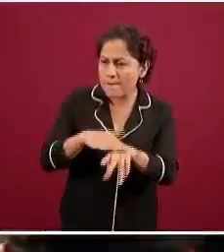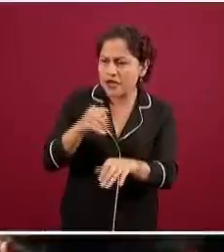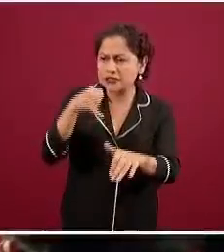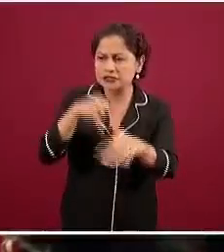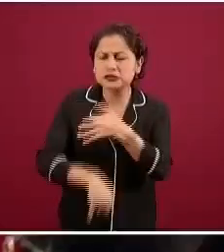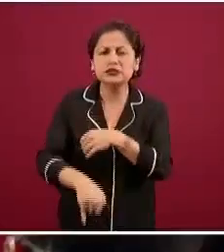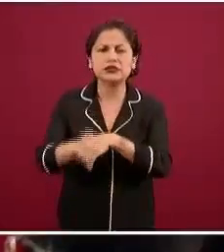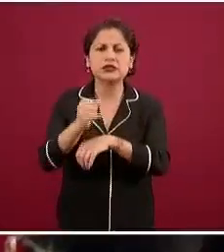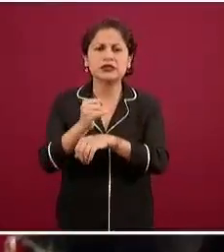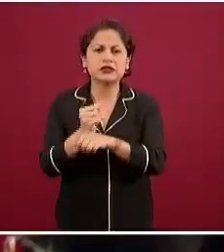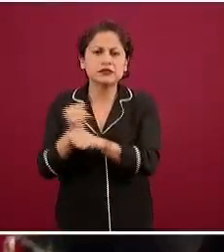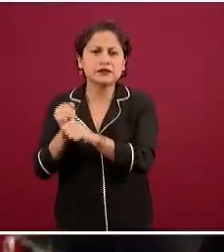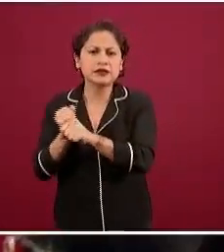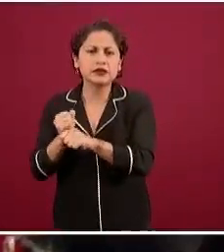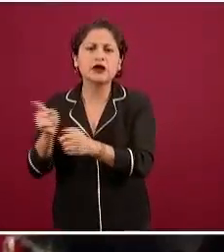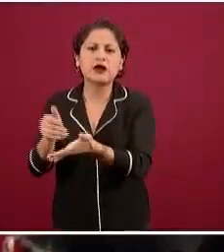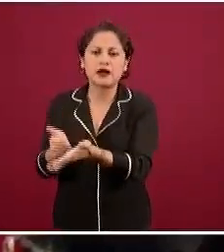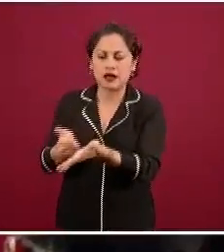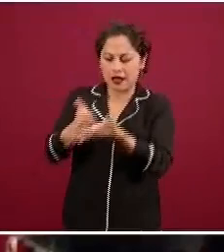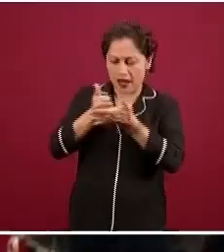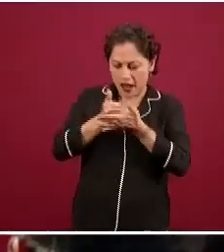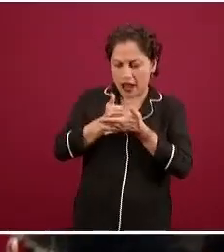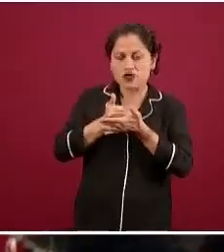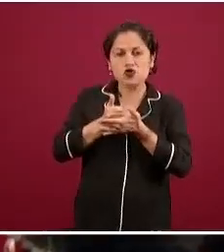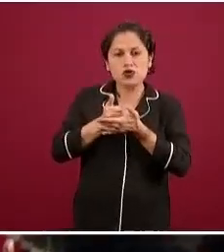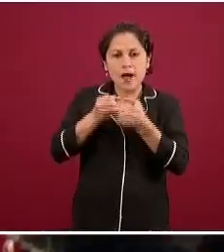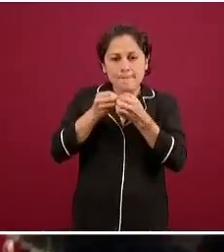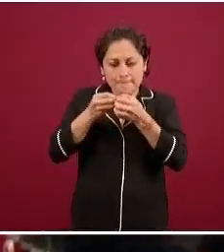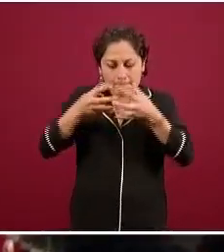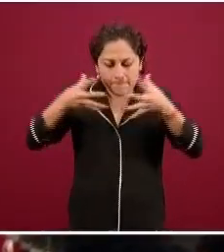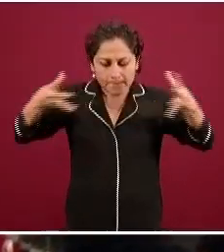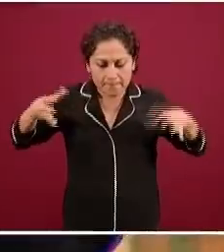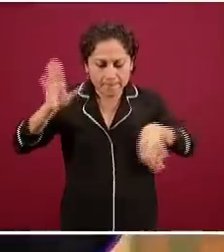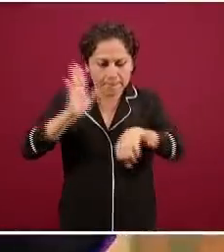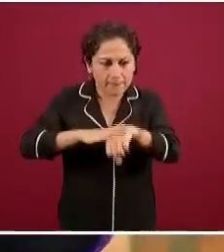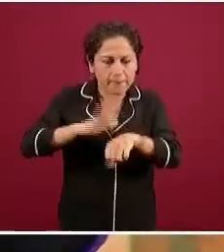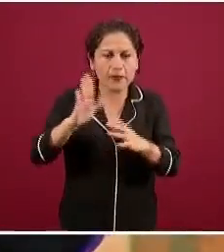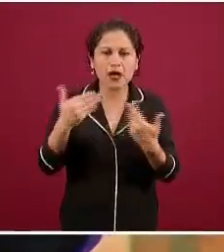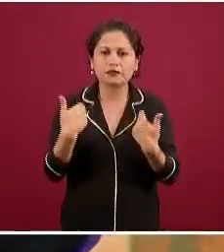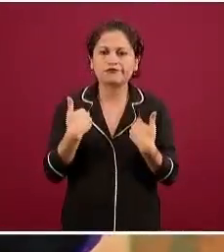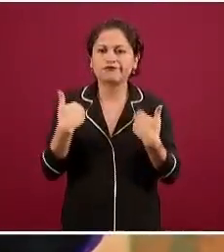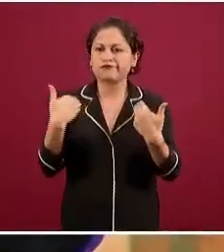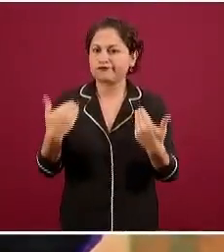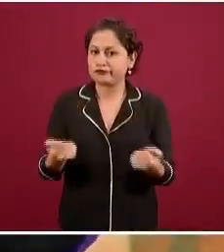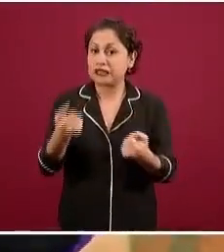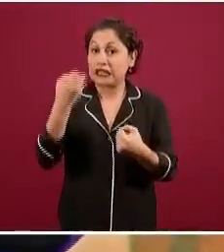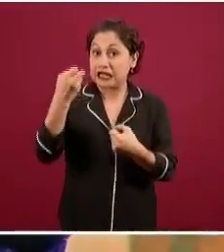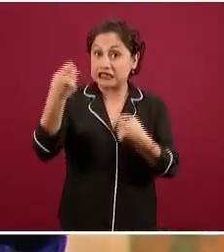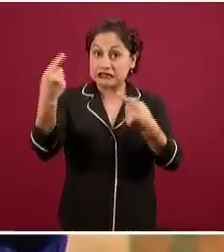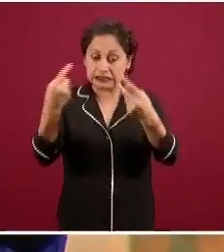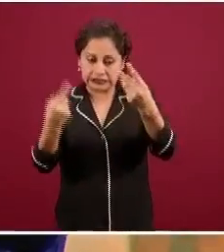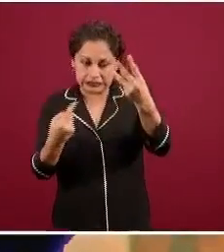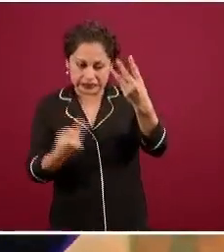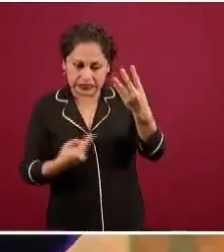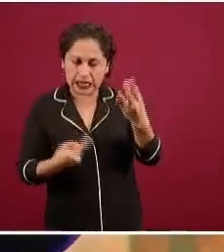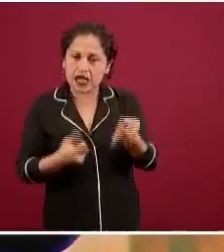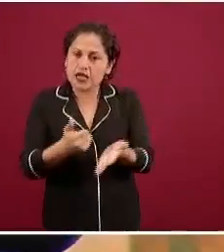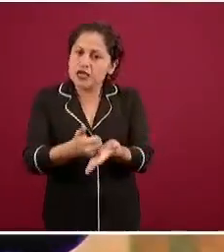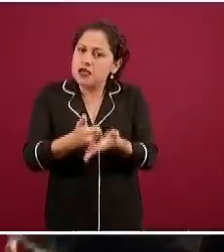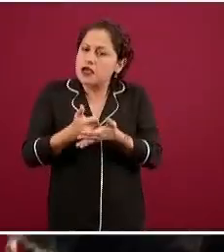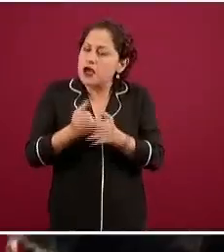conocer, para descubrir otros fenómenos que son los que directamente son relevantes para tomar